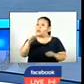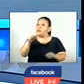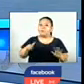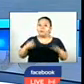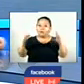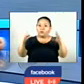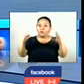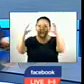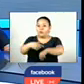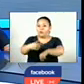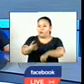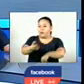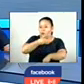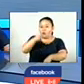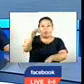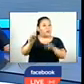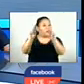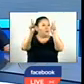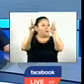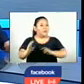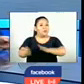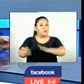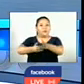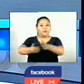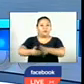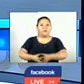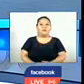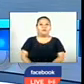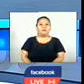Hechos Emisión Estelar. Comenzamos con nuestros titulares.